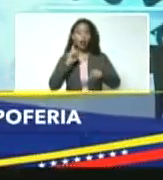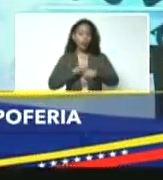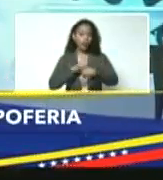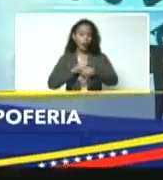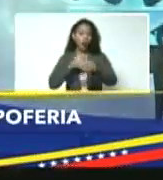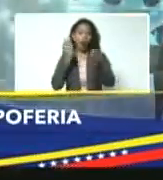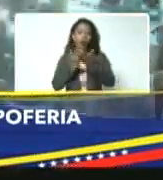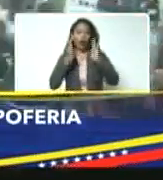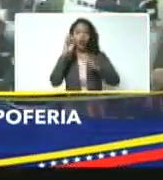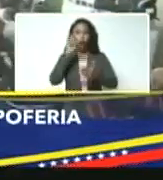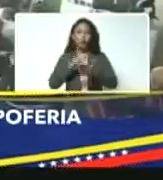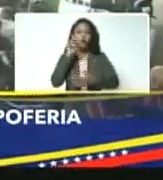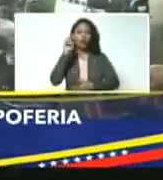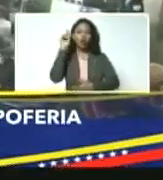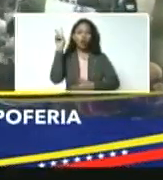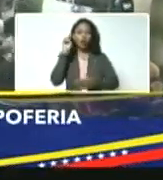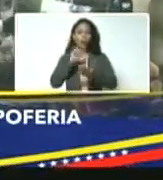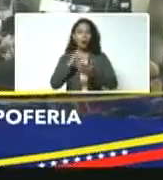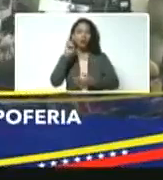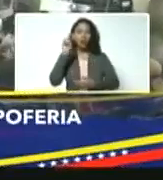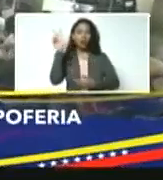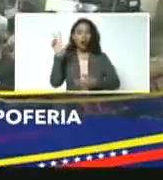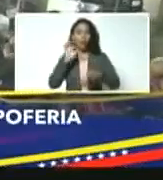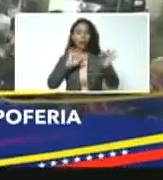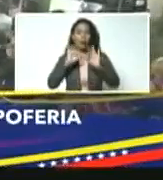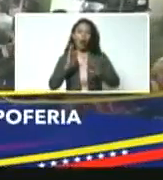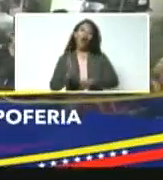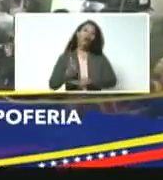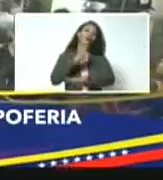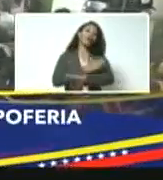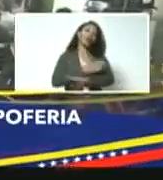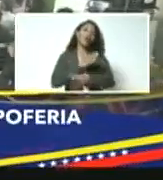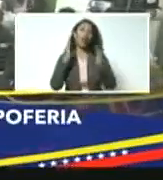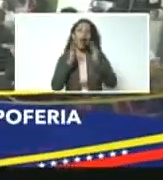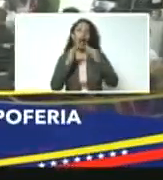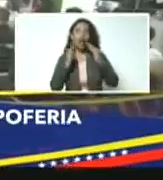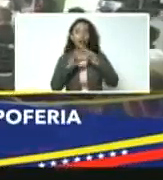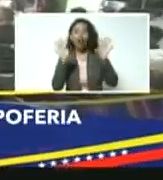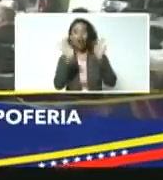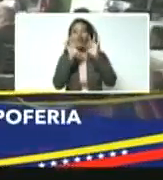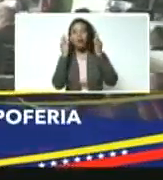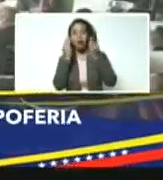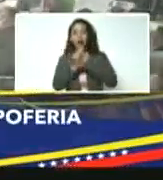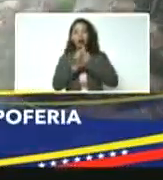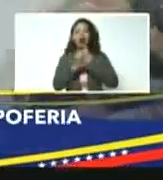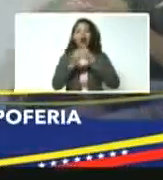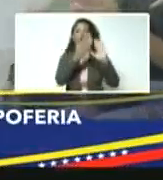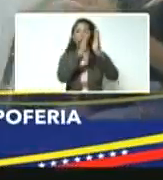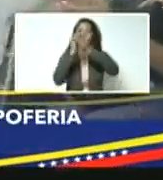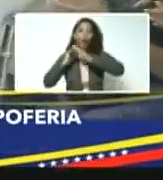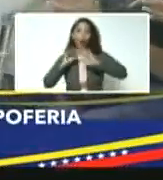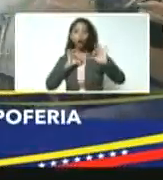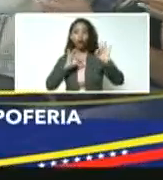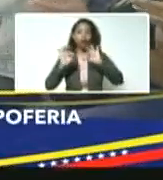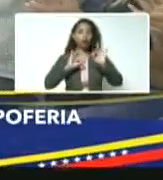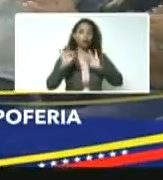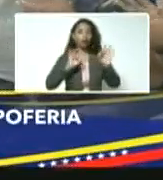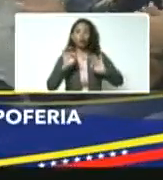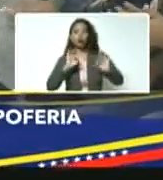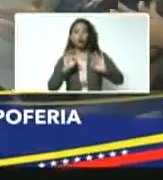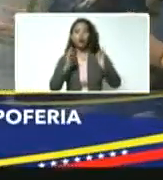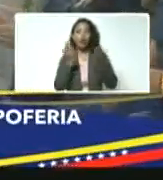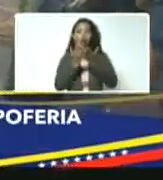escolar 2022 y 2023. Preparémonos desde el hogar, desde la familia, desde la comunidad. Preparémonos desde